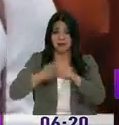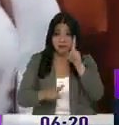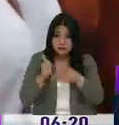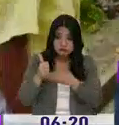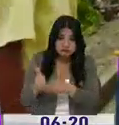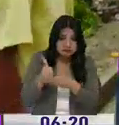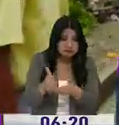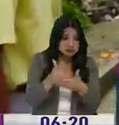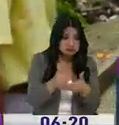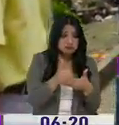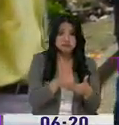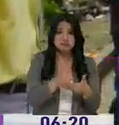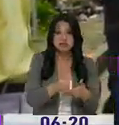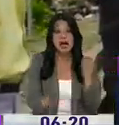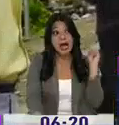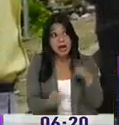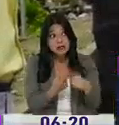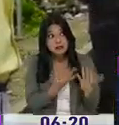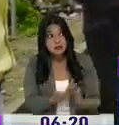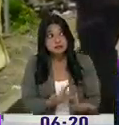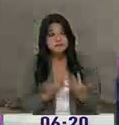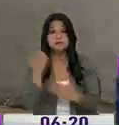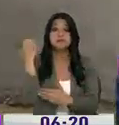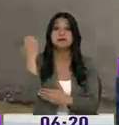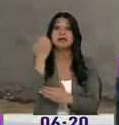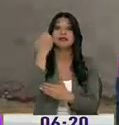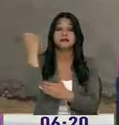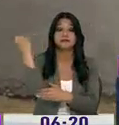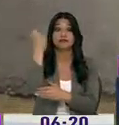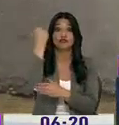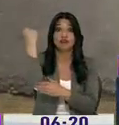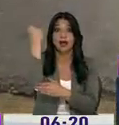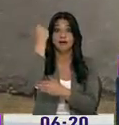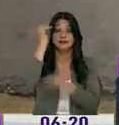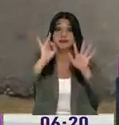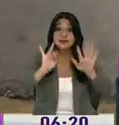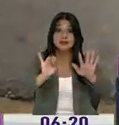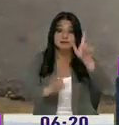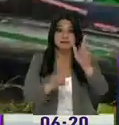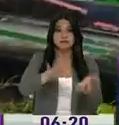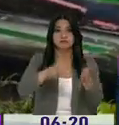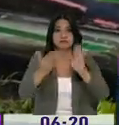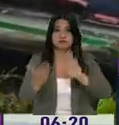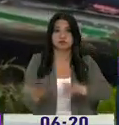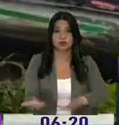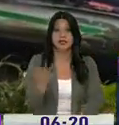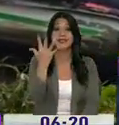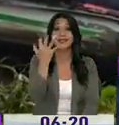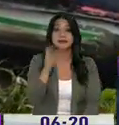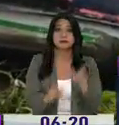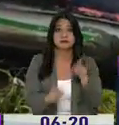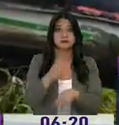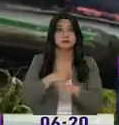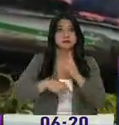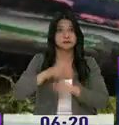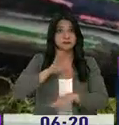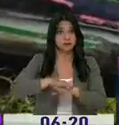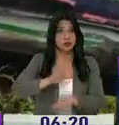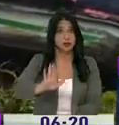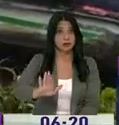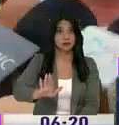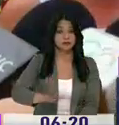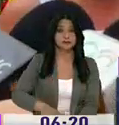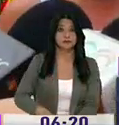víctimas hasta la llegada de los organismos de socorro. 7 fallecidos y al menos 15 heridos es el saldo hasta el